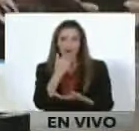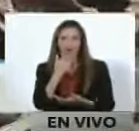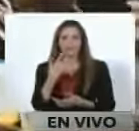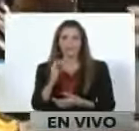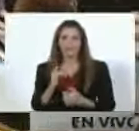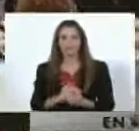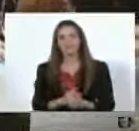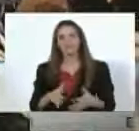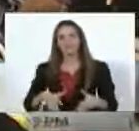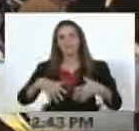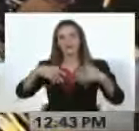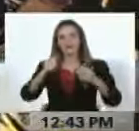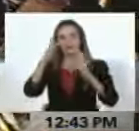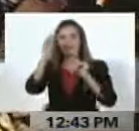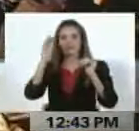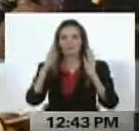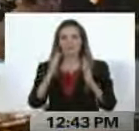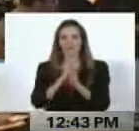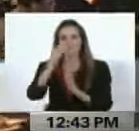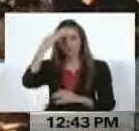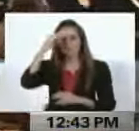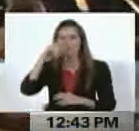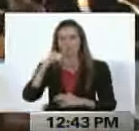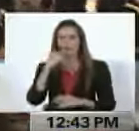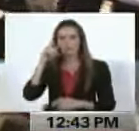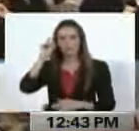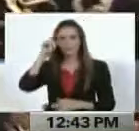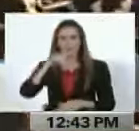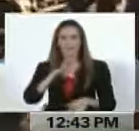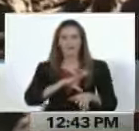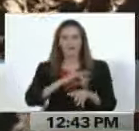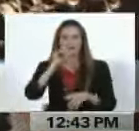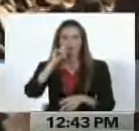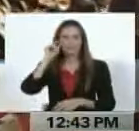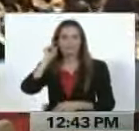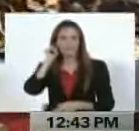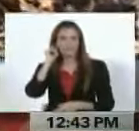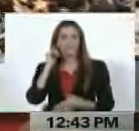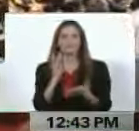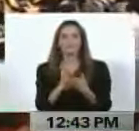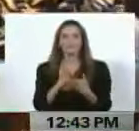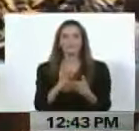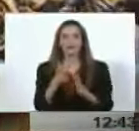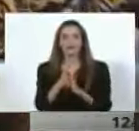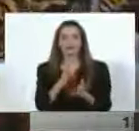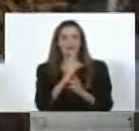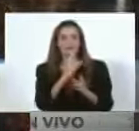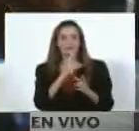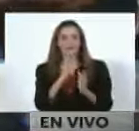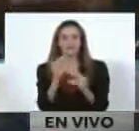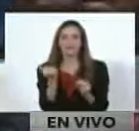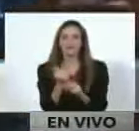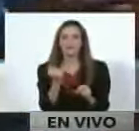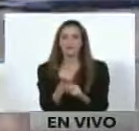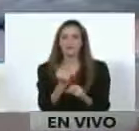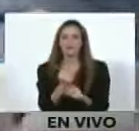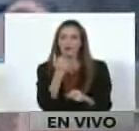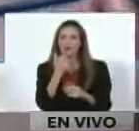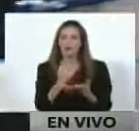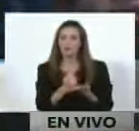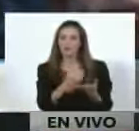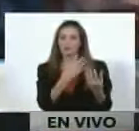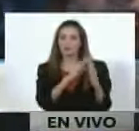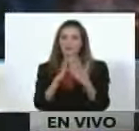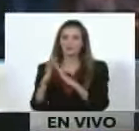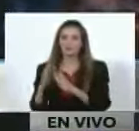el rescate de la atención primaria y por la formación de médicos y médicas que estuvieran dispuestos a trabajar al lado de las